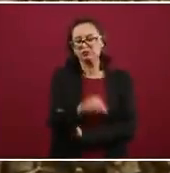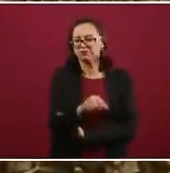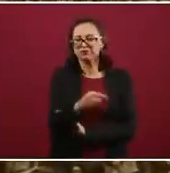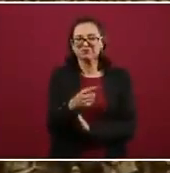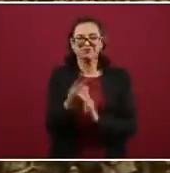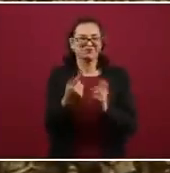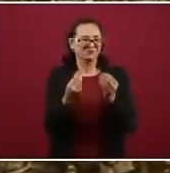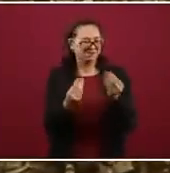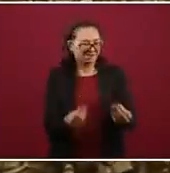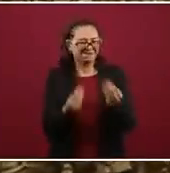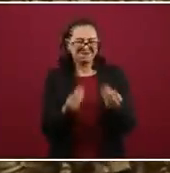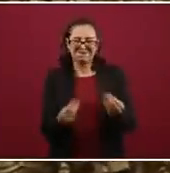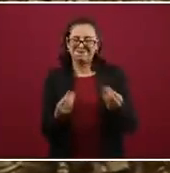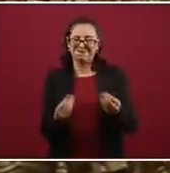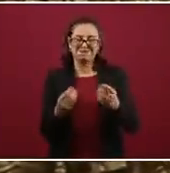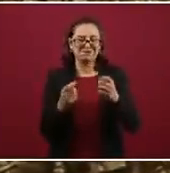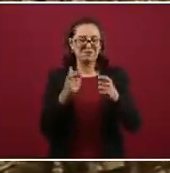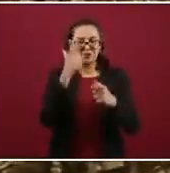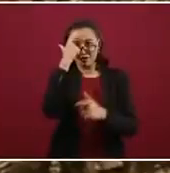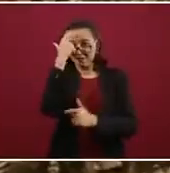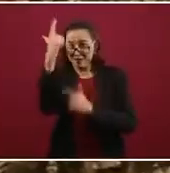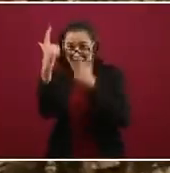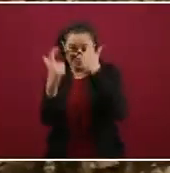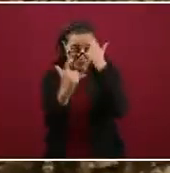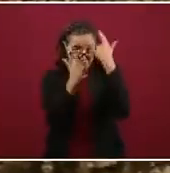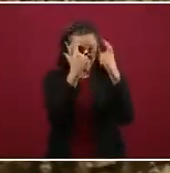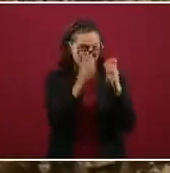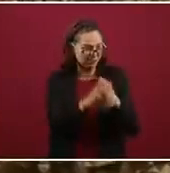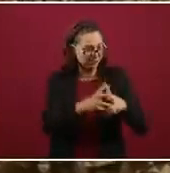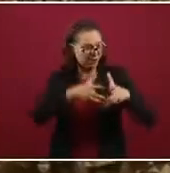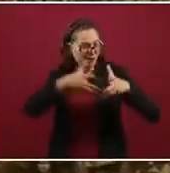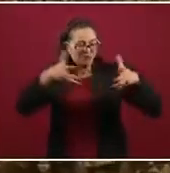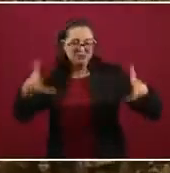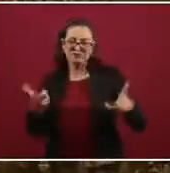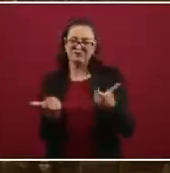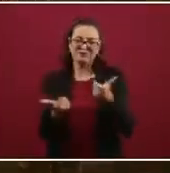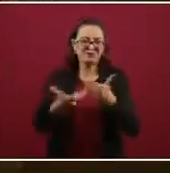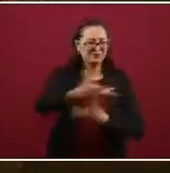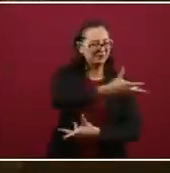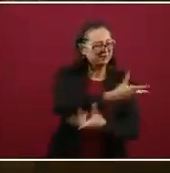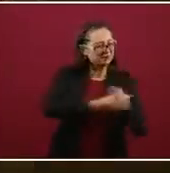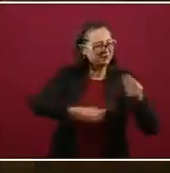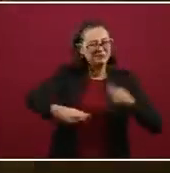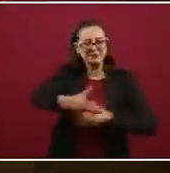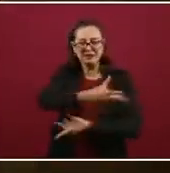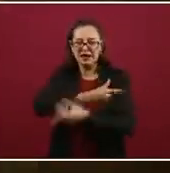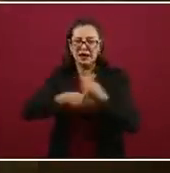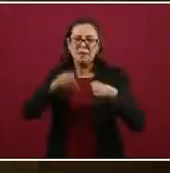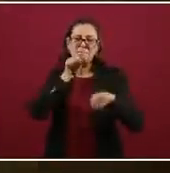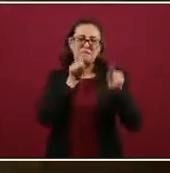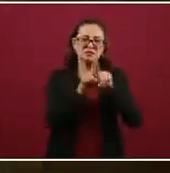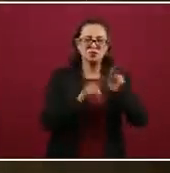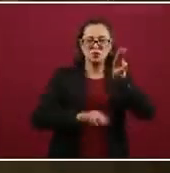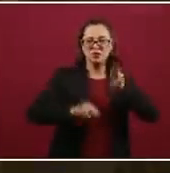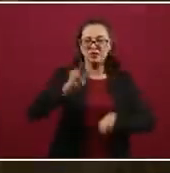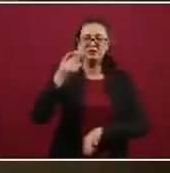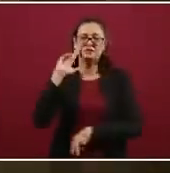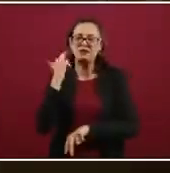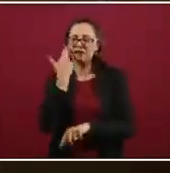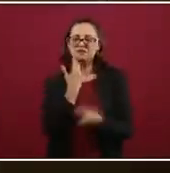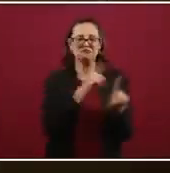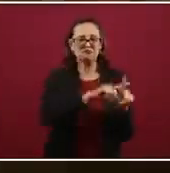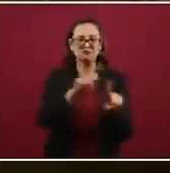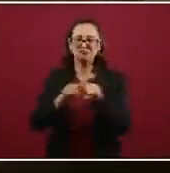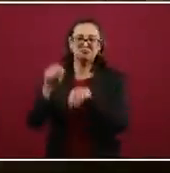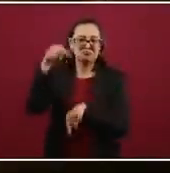acciones económicas, ideas, una mezcla de clases y de razas que no se daba en